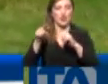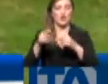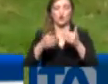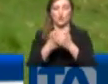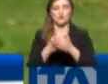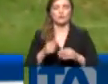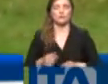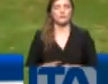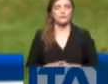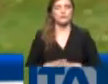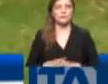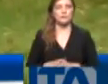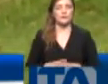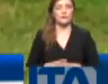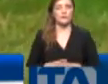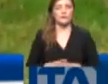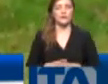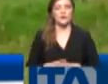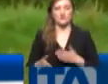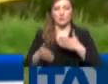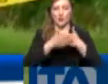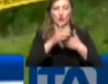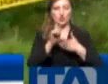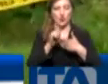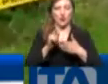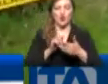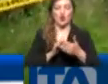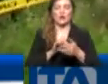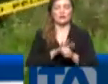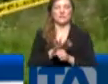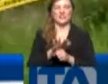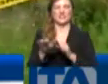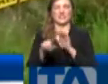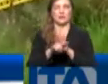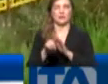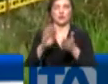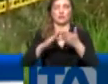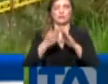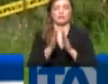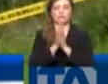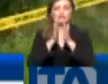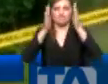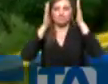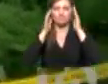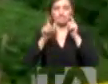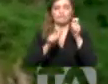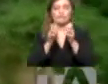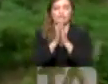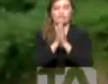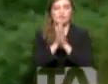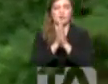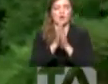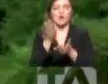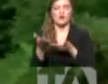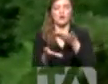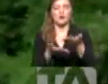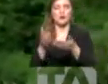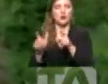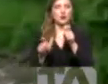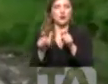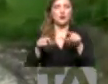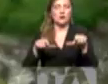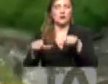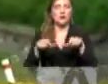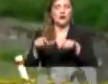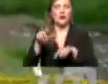afecte a la comunidad. Perfecto, muchísimas gracias. Como escuchamos, estos son los pedidos que tienen los moradores y comerciantes de